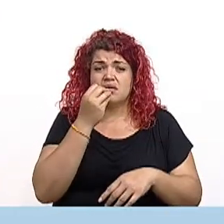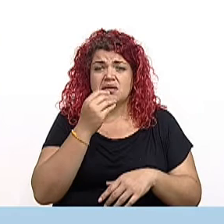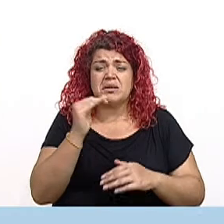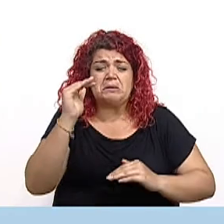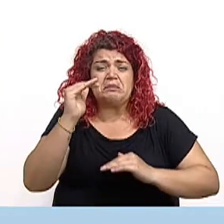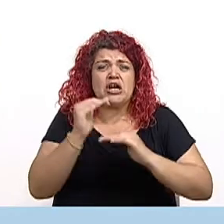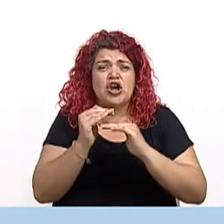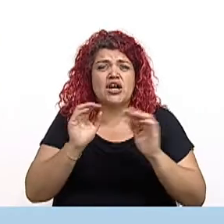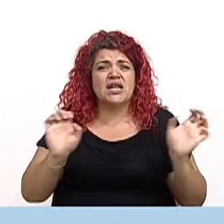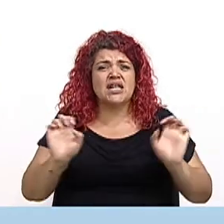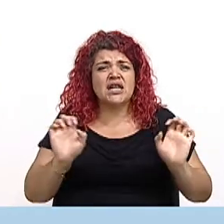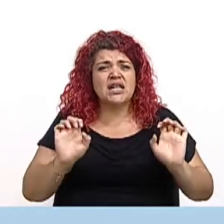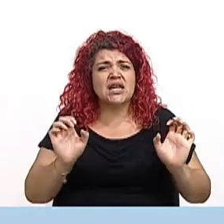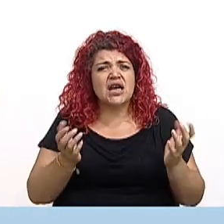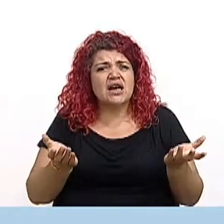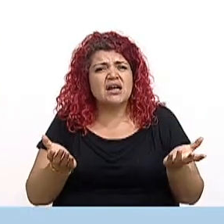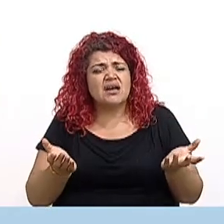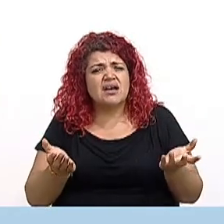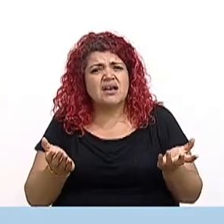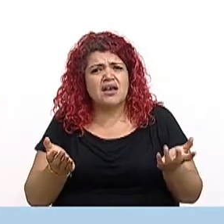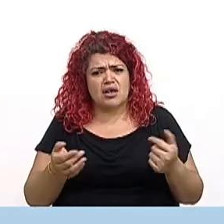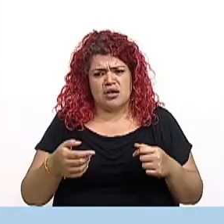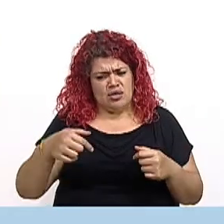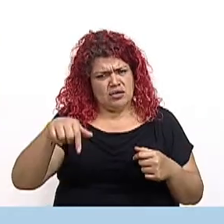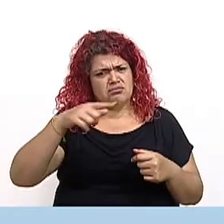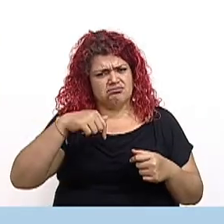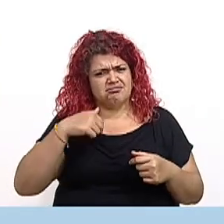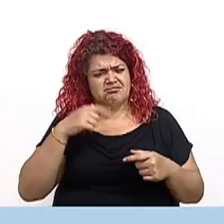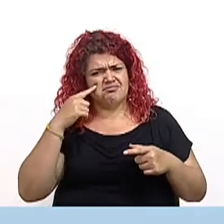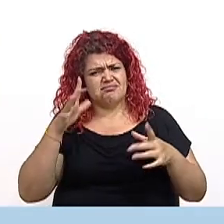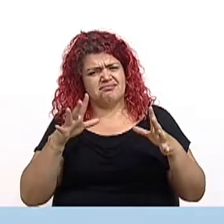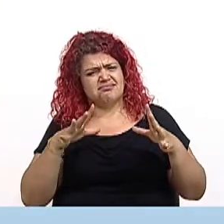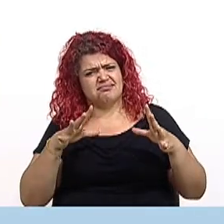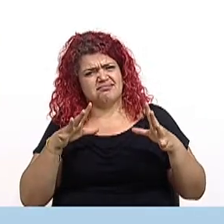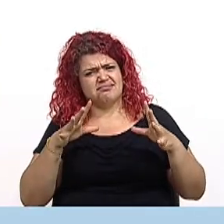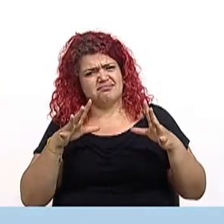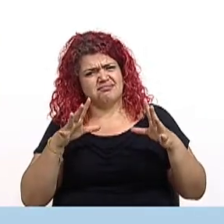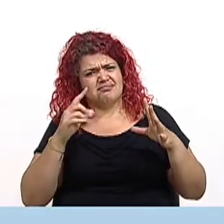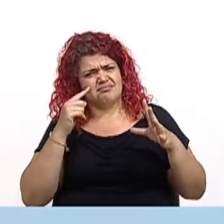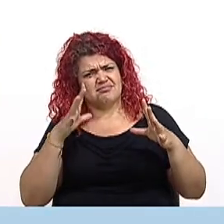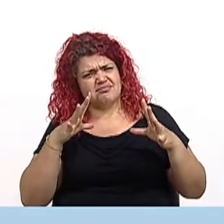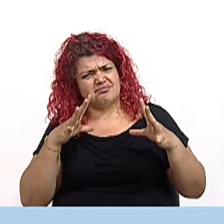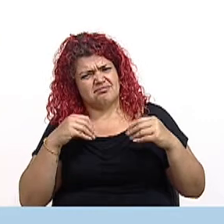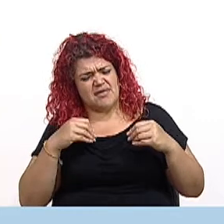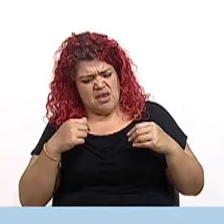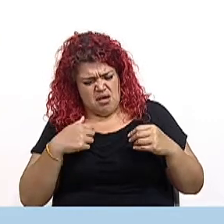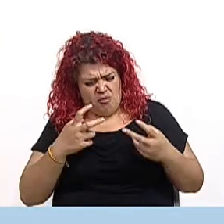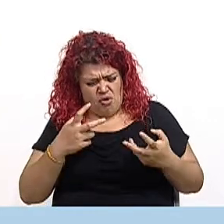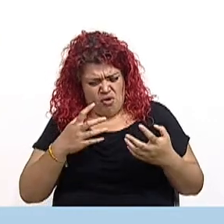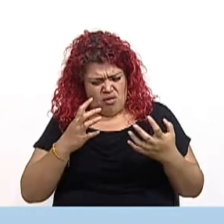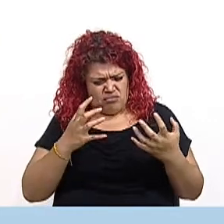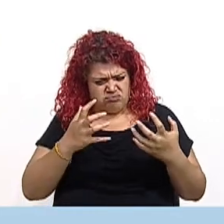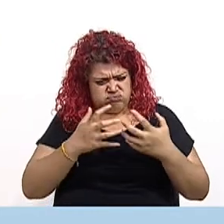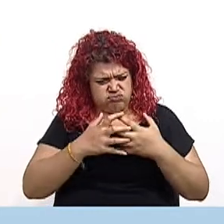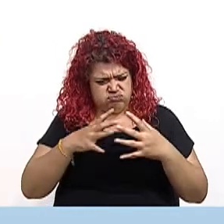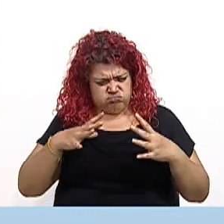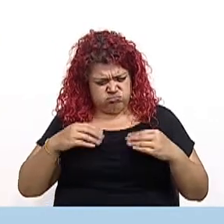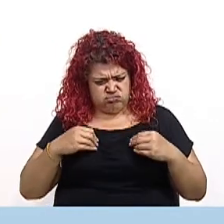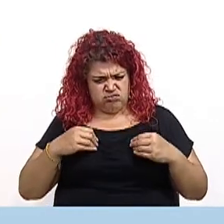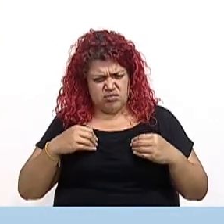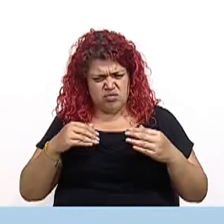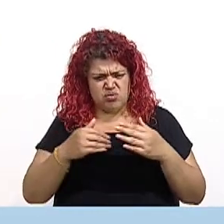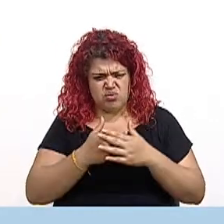de energía, por lo que, como podemos apreciar acá, vamos a tener que adaptarnos a un estilo de vida